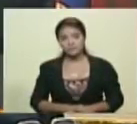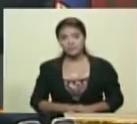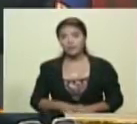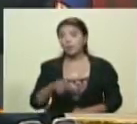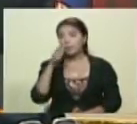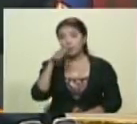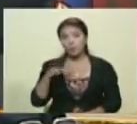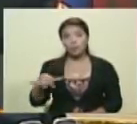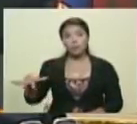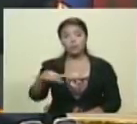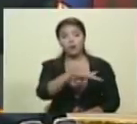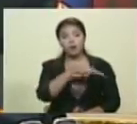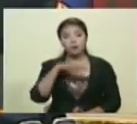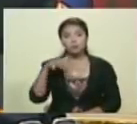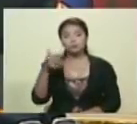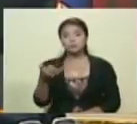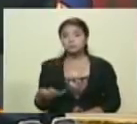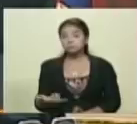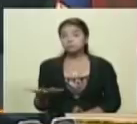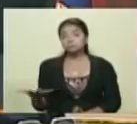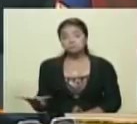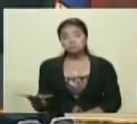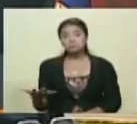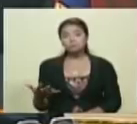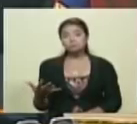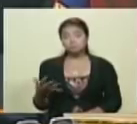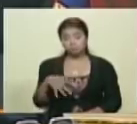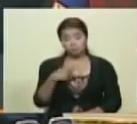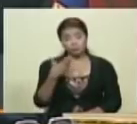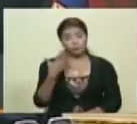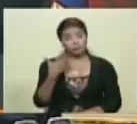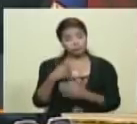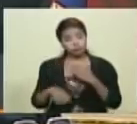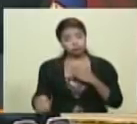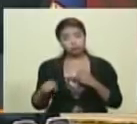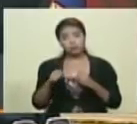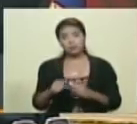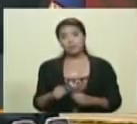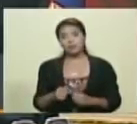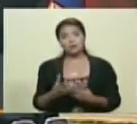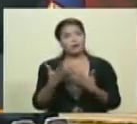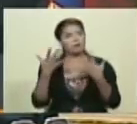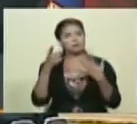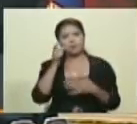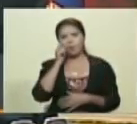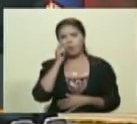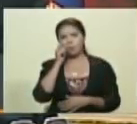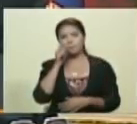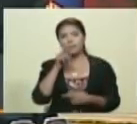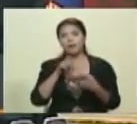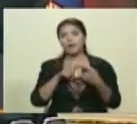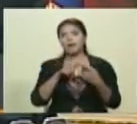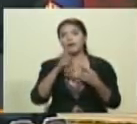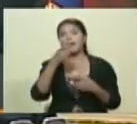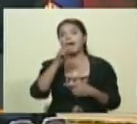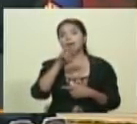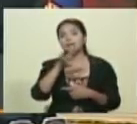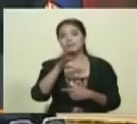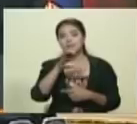que, bueno, que fue capaz de parir grandes hombres como García Márquez.